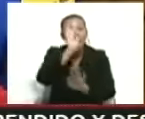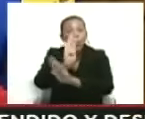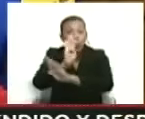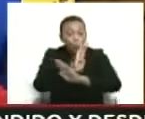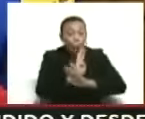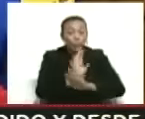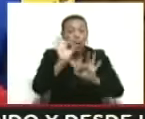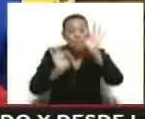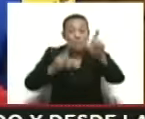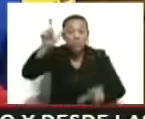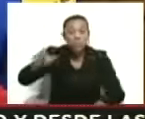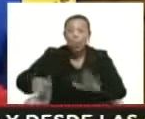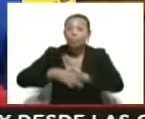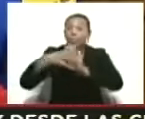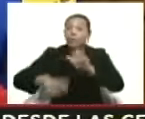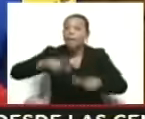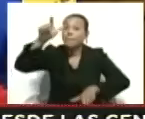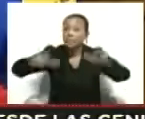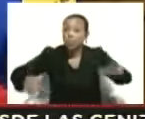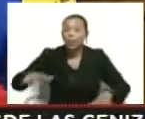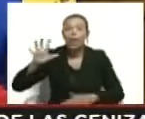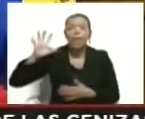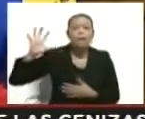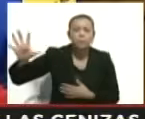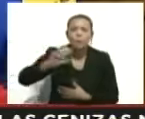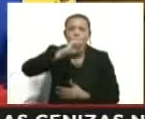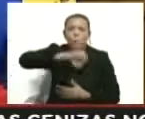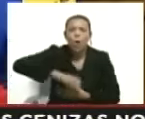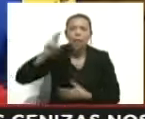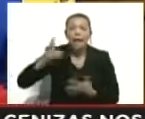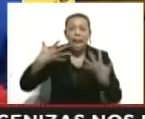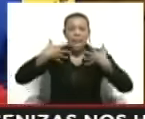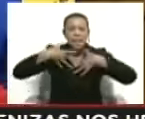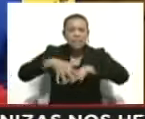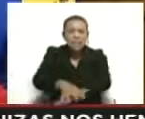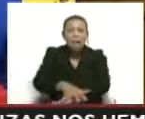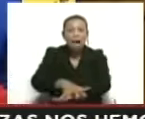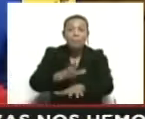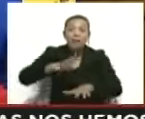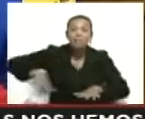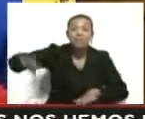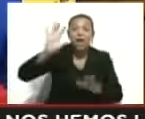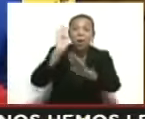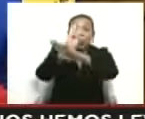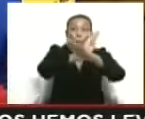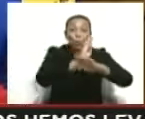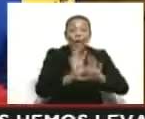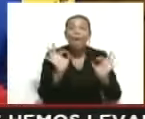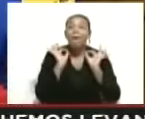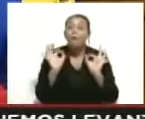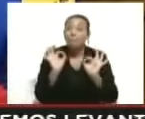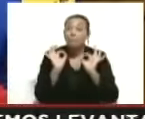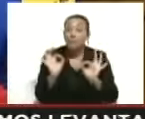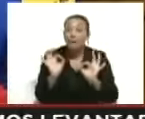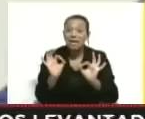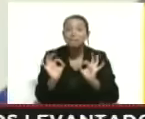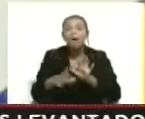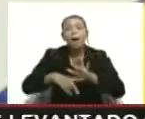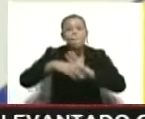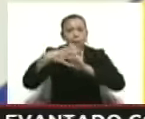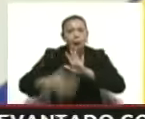y proteger la soberanía, la nacionalidad, la integridad del territorio, en especial en hacer